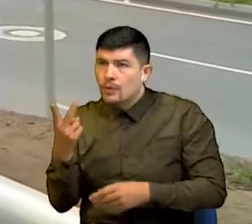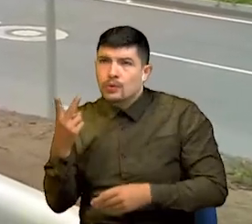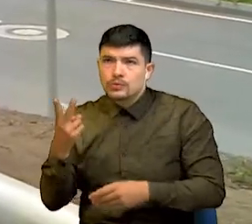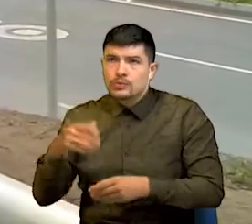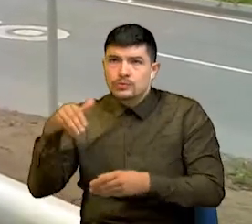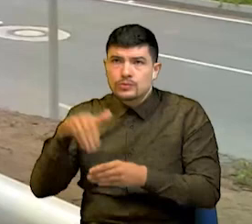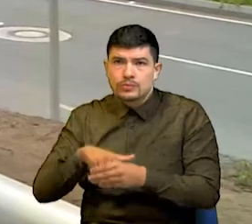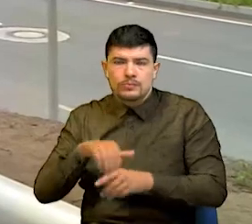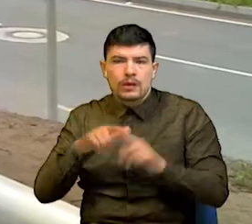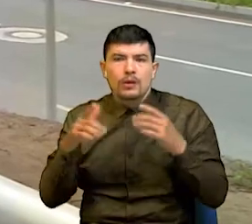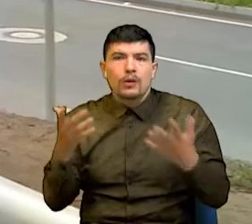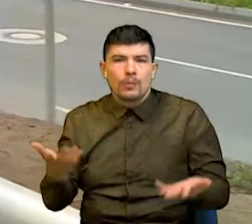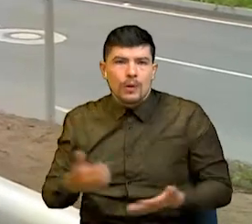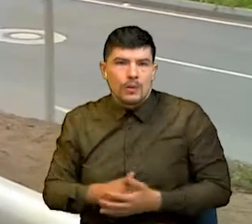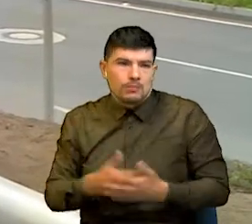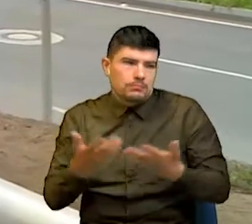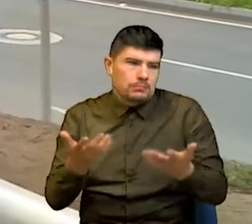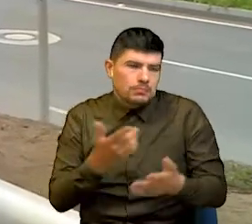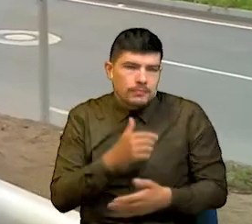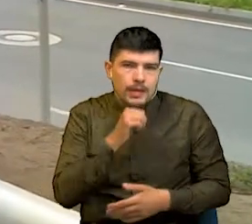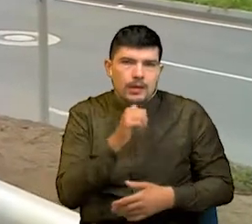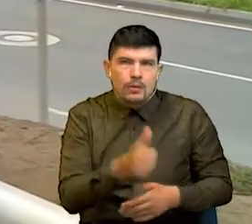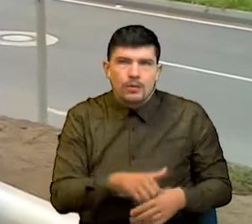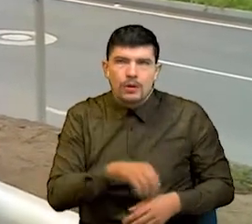entonces así que vamos de para atrás